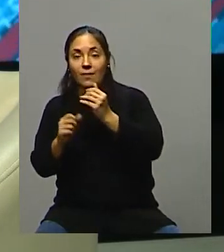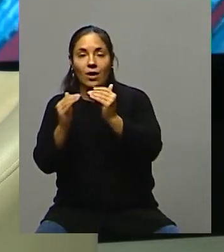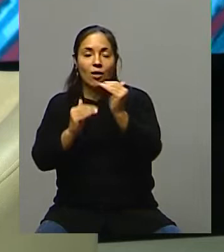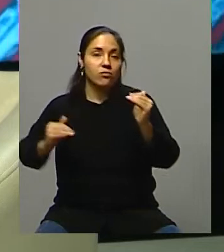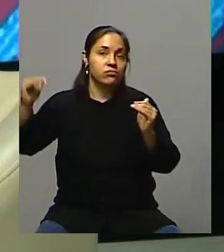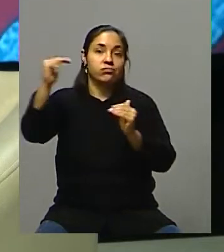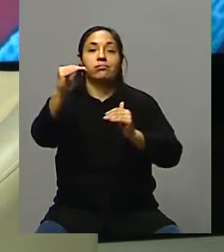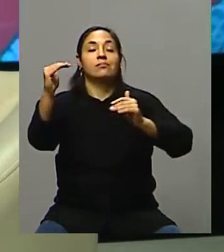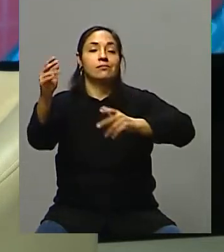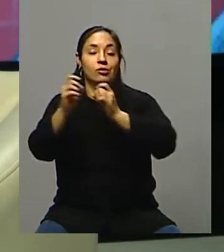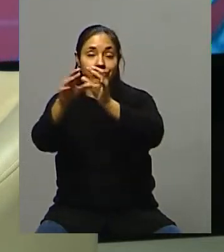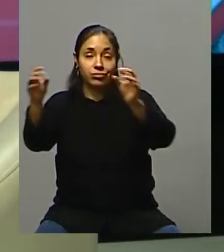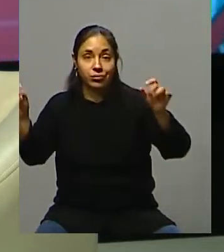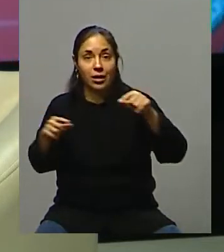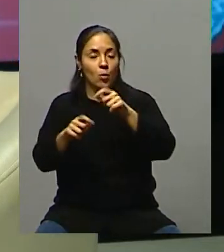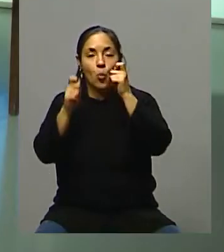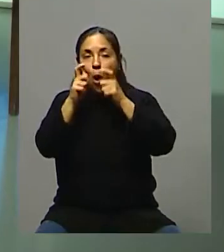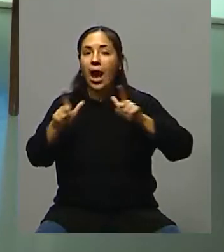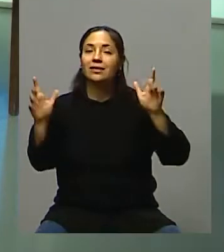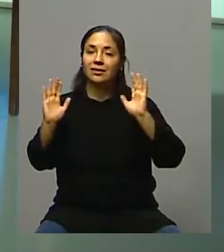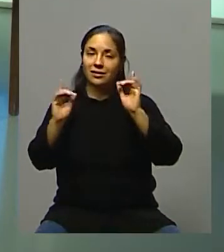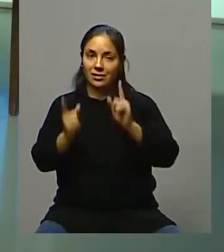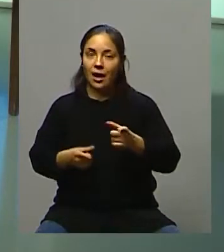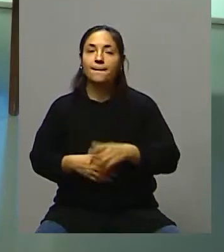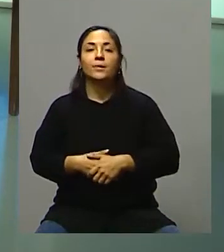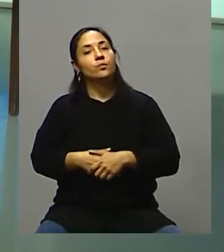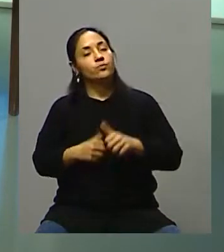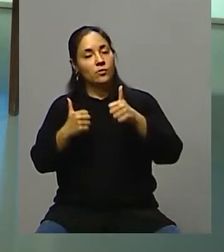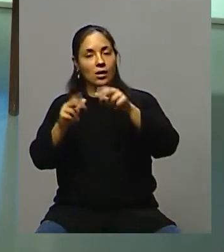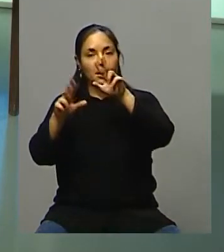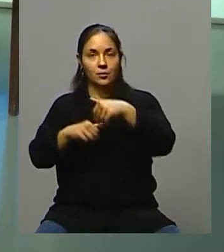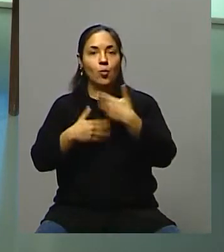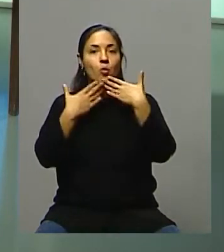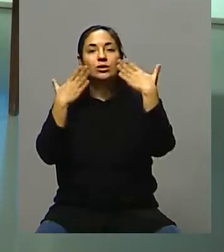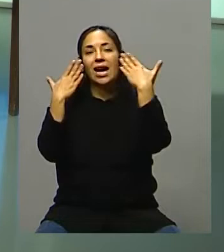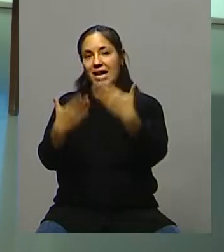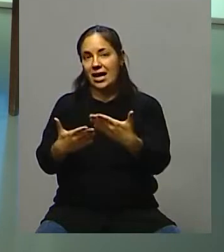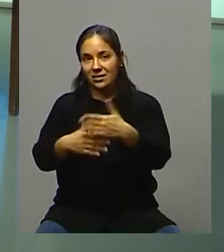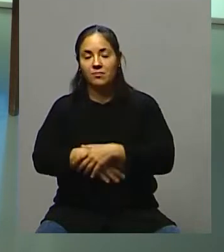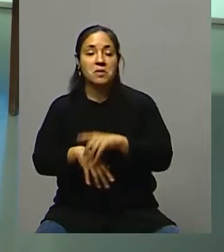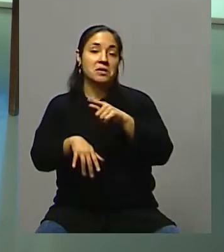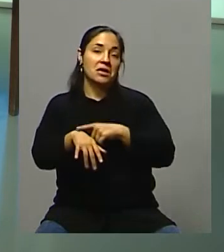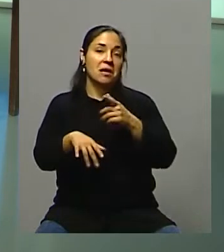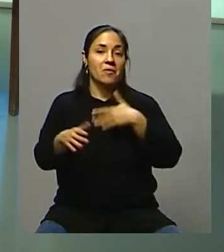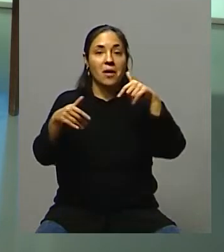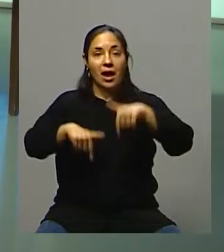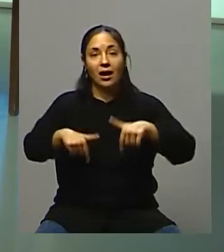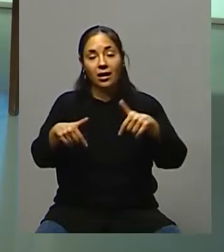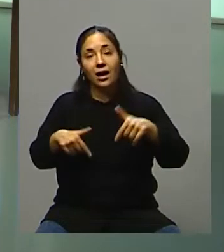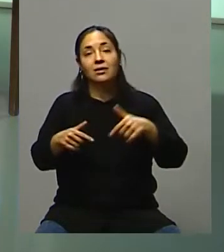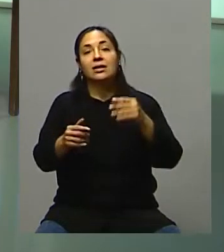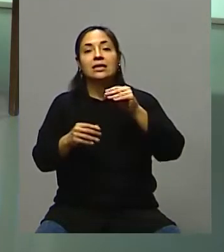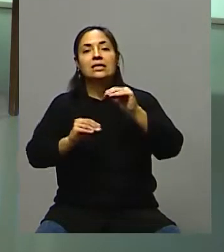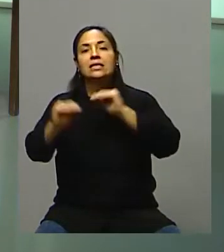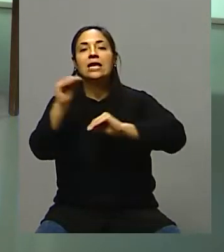atentos también a esas enfermedades no COVID, ¿no? Sin duda. Bueno, Leonardo, muchísimas gracias por este tiempo con nosotros aquí en Chat